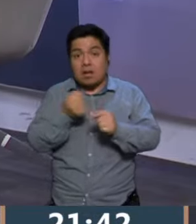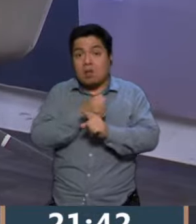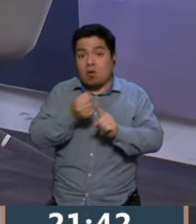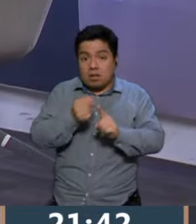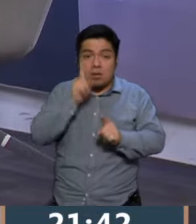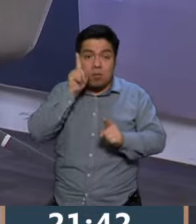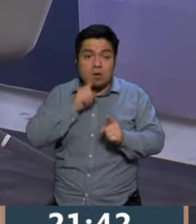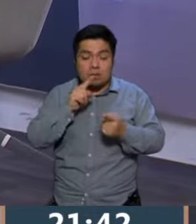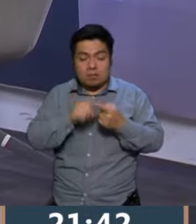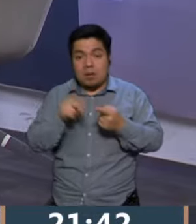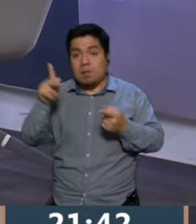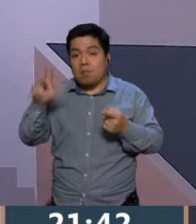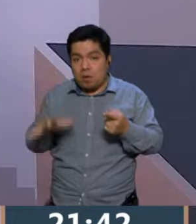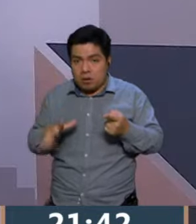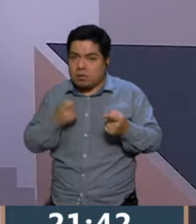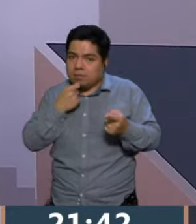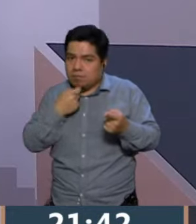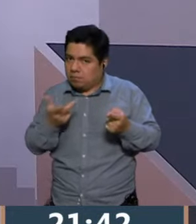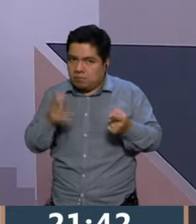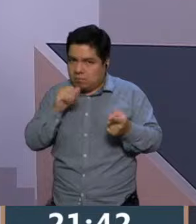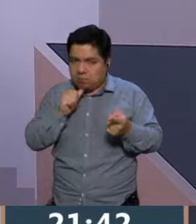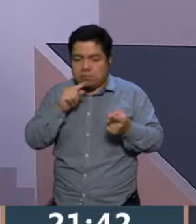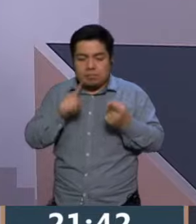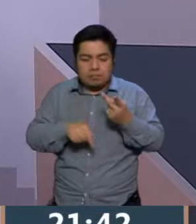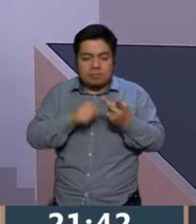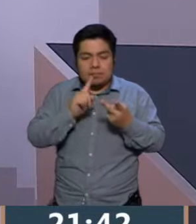género, pornografía infantil, por obvias razones,